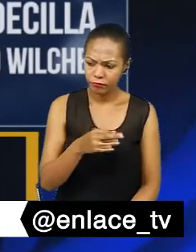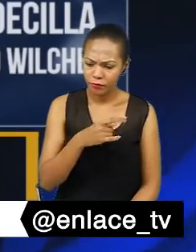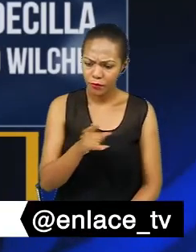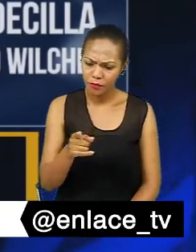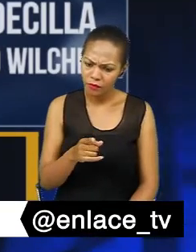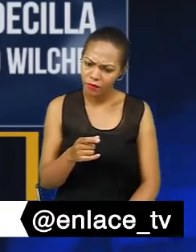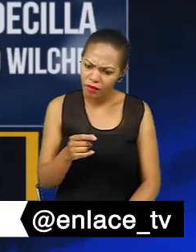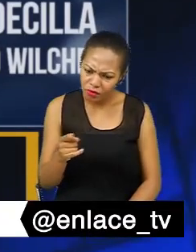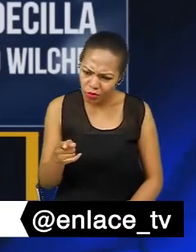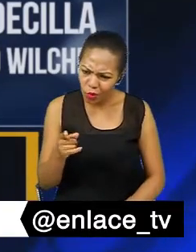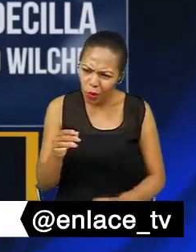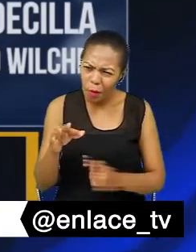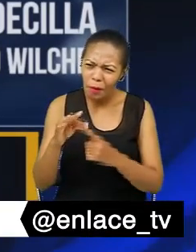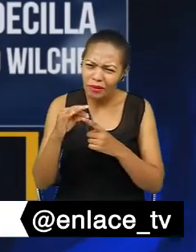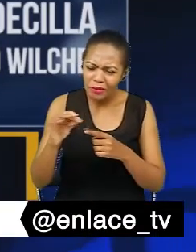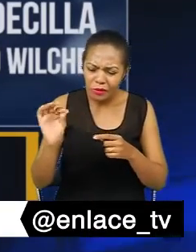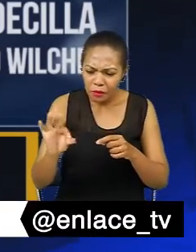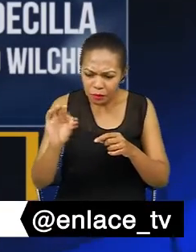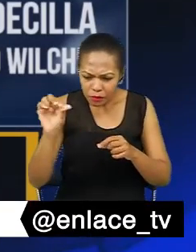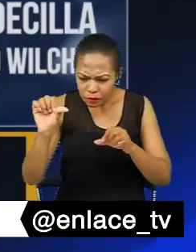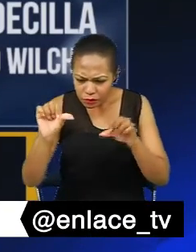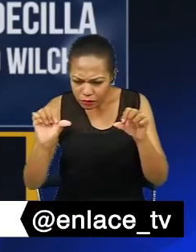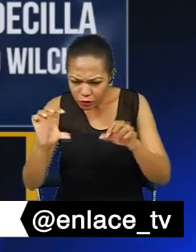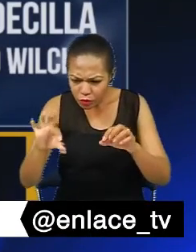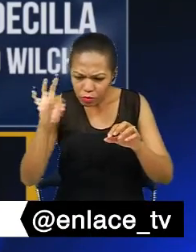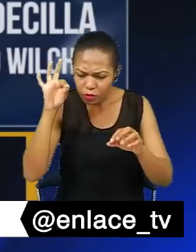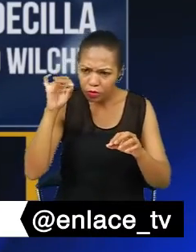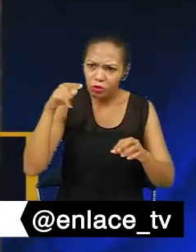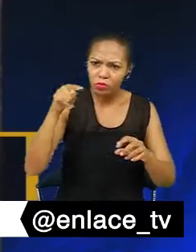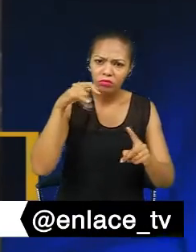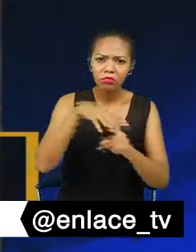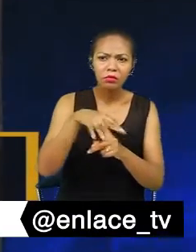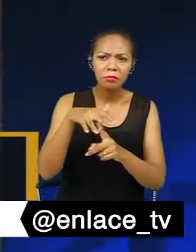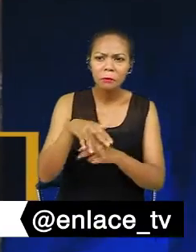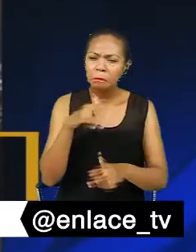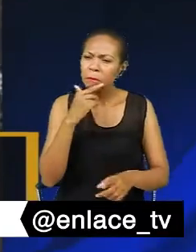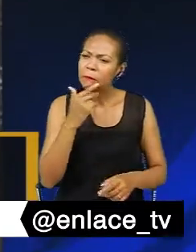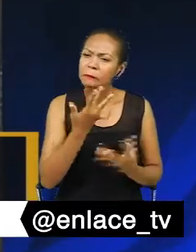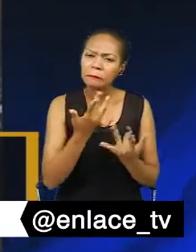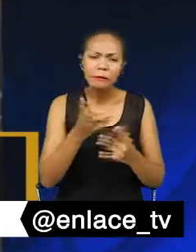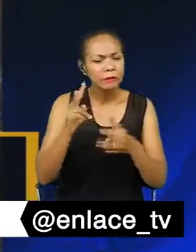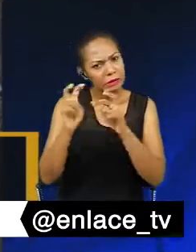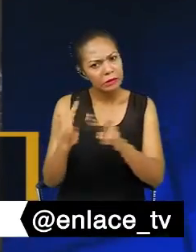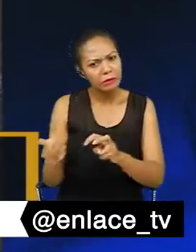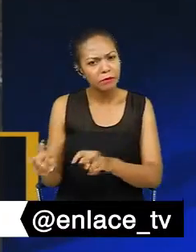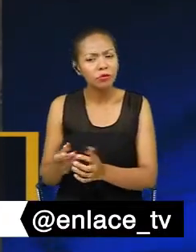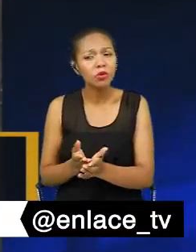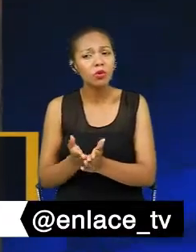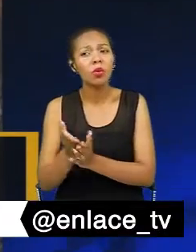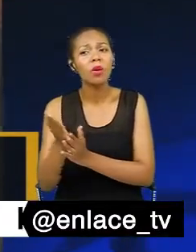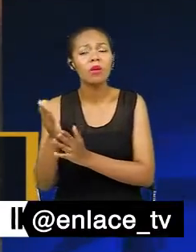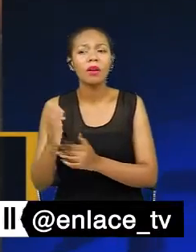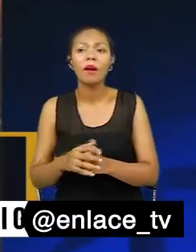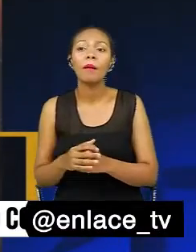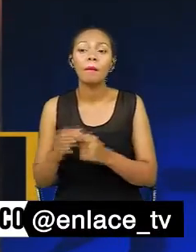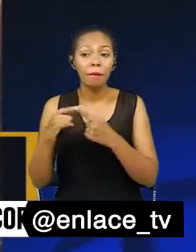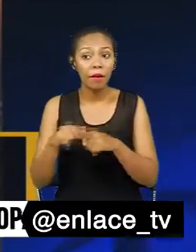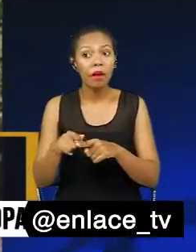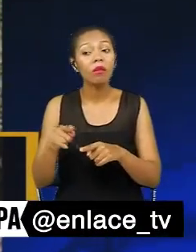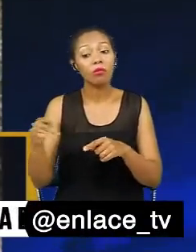que estuviera saliendo de la tusa para poder argumentar lo que dijeron las comunidades. Entonces, sin